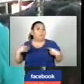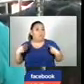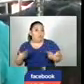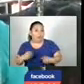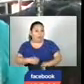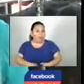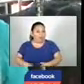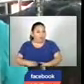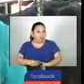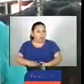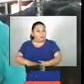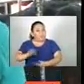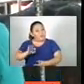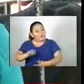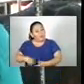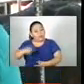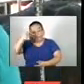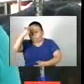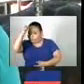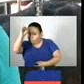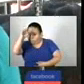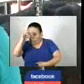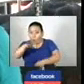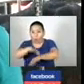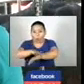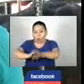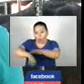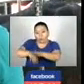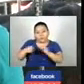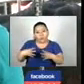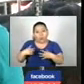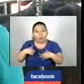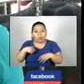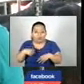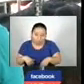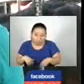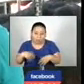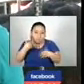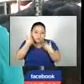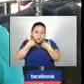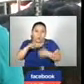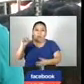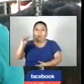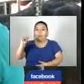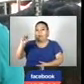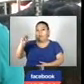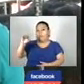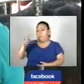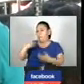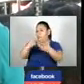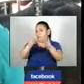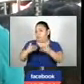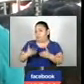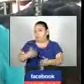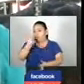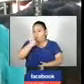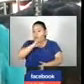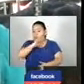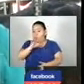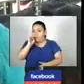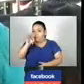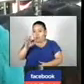la gastritis, dolor de cabeza, para los huesos, para anemia, para muchas cosas. ¿Verdad? La gente dice que la